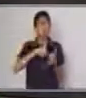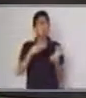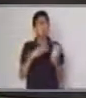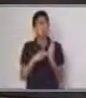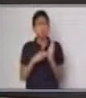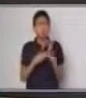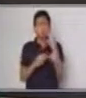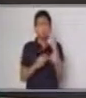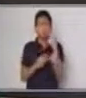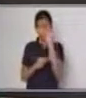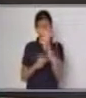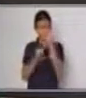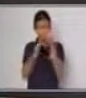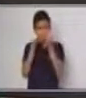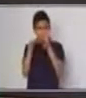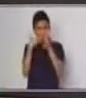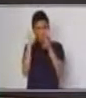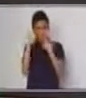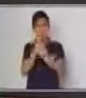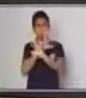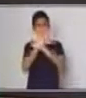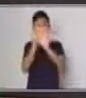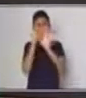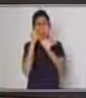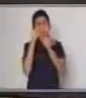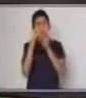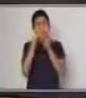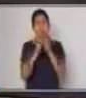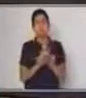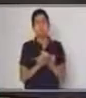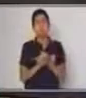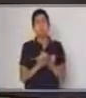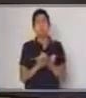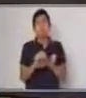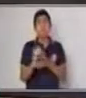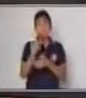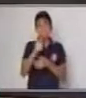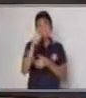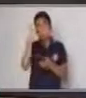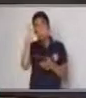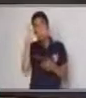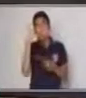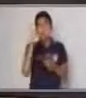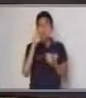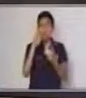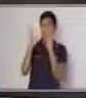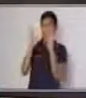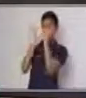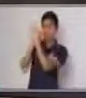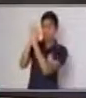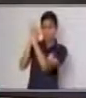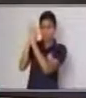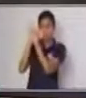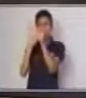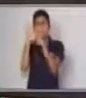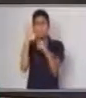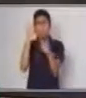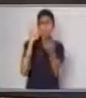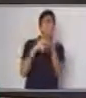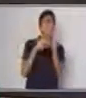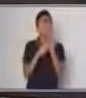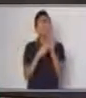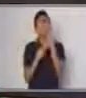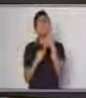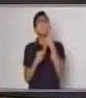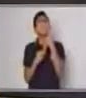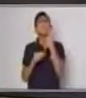Pensemos brevemente en ello. Mientras yo borro la pizarra, traten de imaginar qué quiere decir